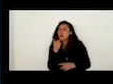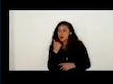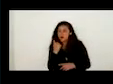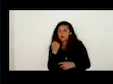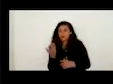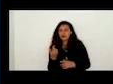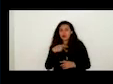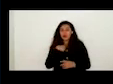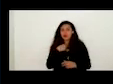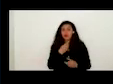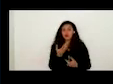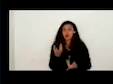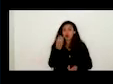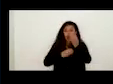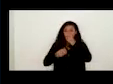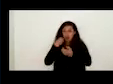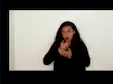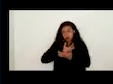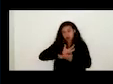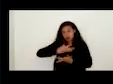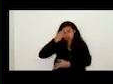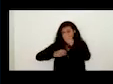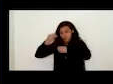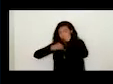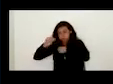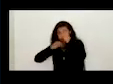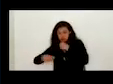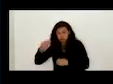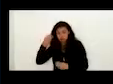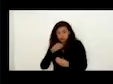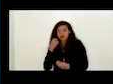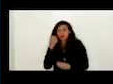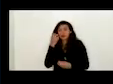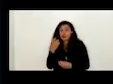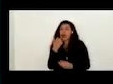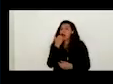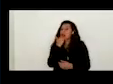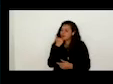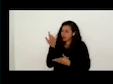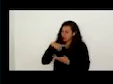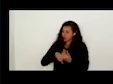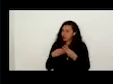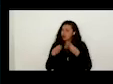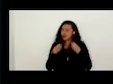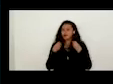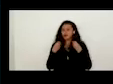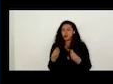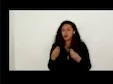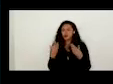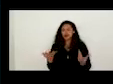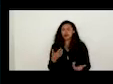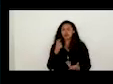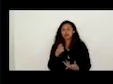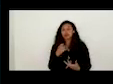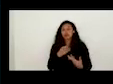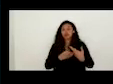en exceso, tienen un aporte considerable de azúcar. Y ahí es que